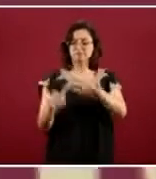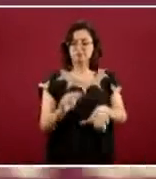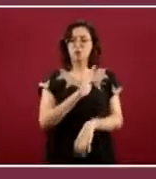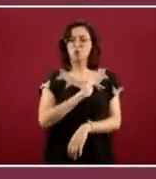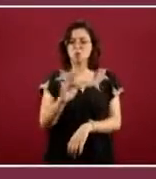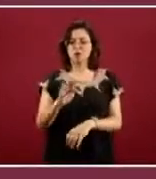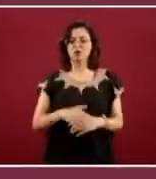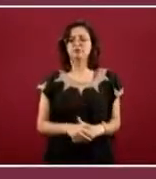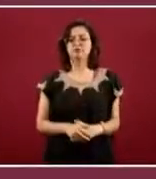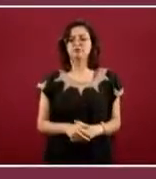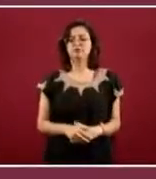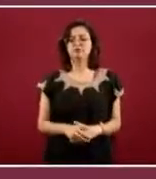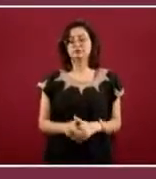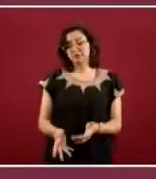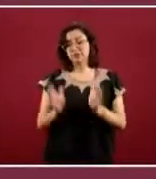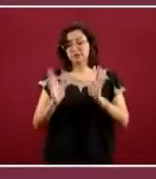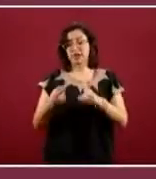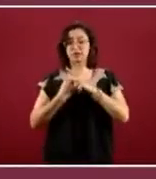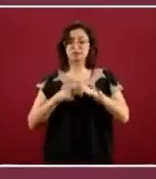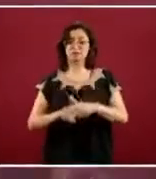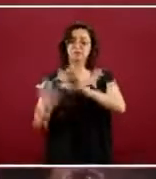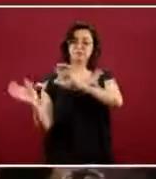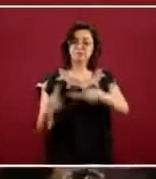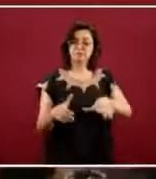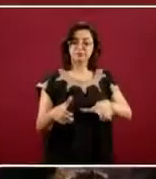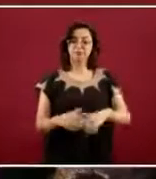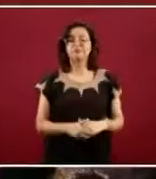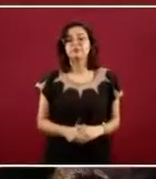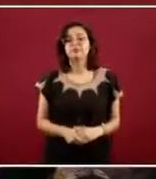médicosdelbienestar.salud.gov.mx. Ya estamos contratando.